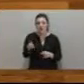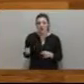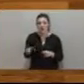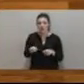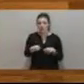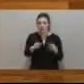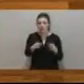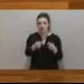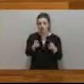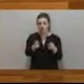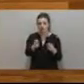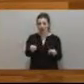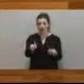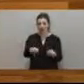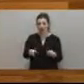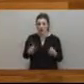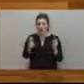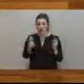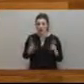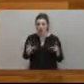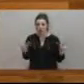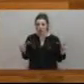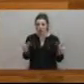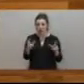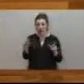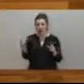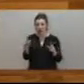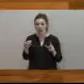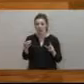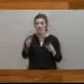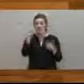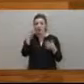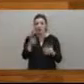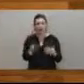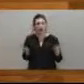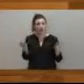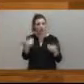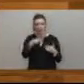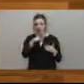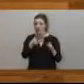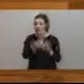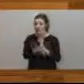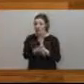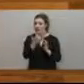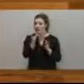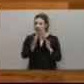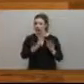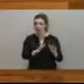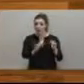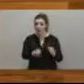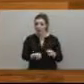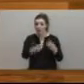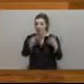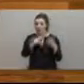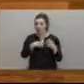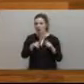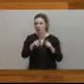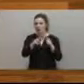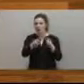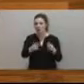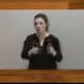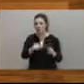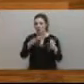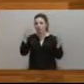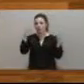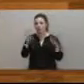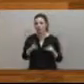y agravado con el peligro de seguridad que conlleva un abandono de tales características. Les repito,